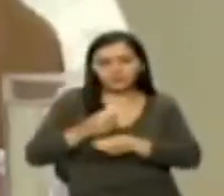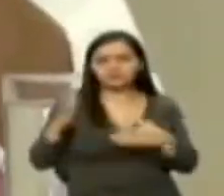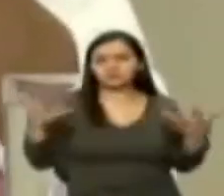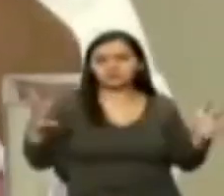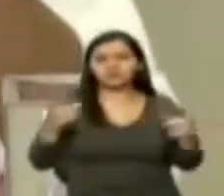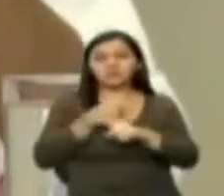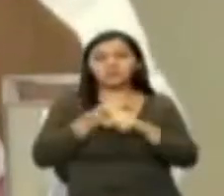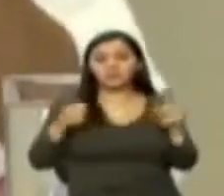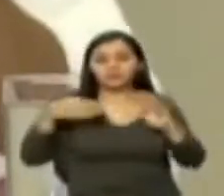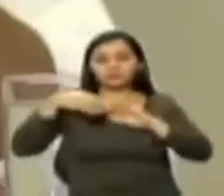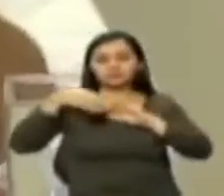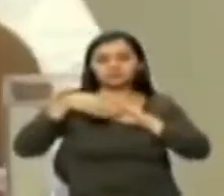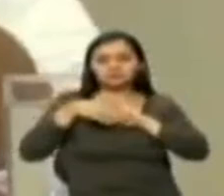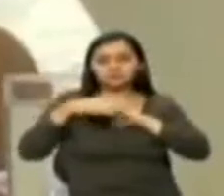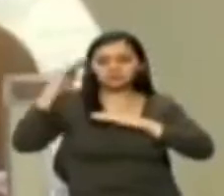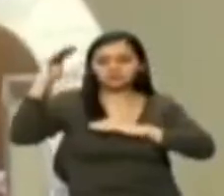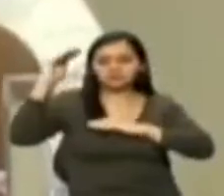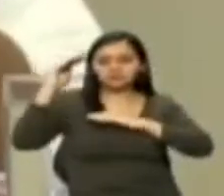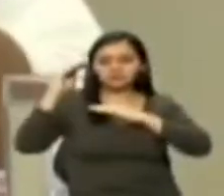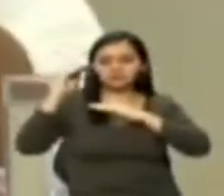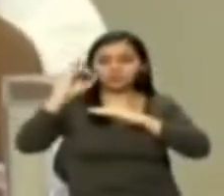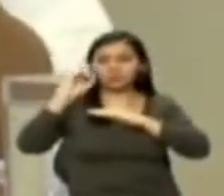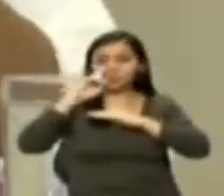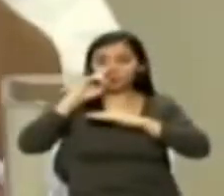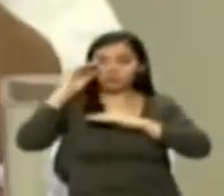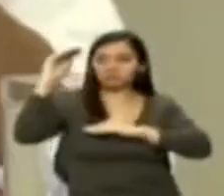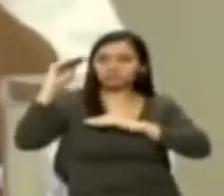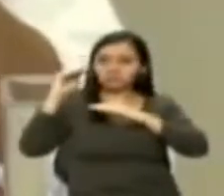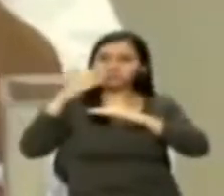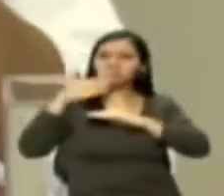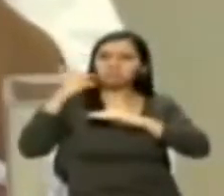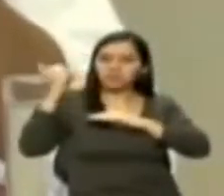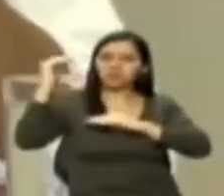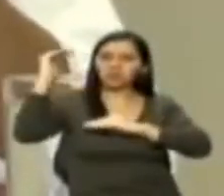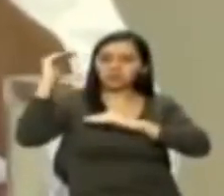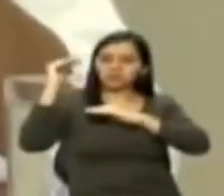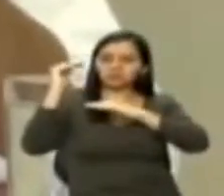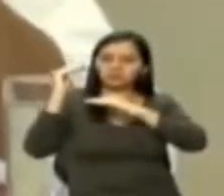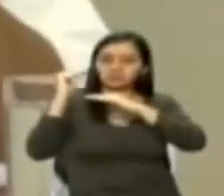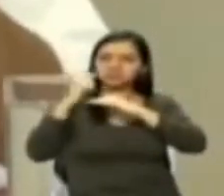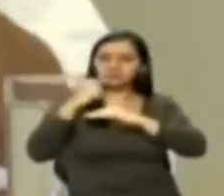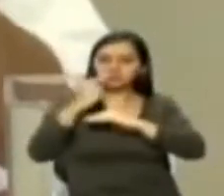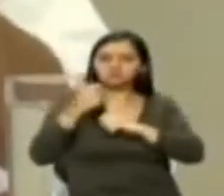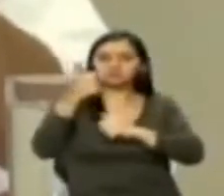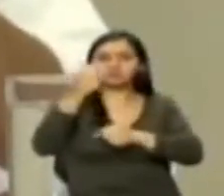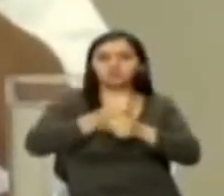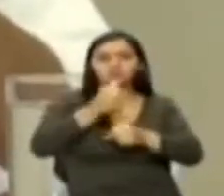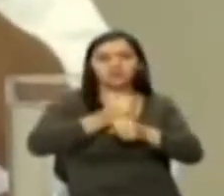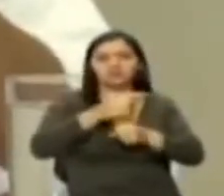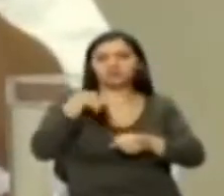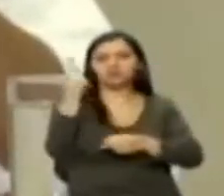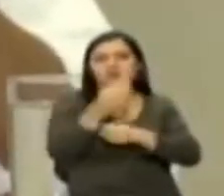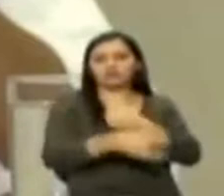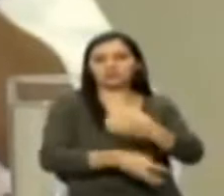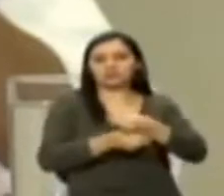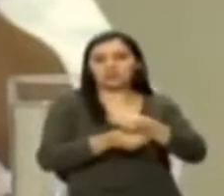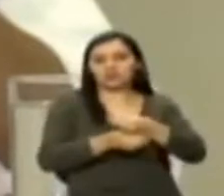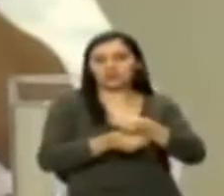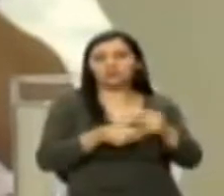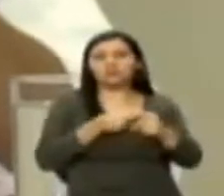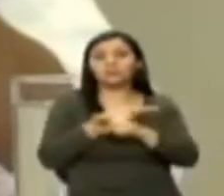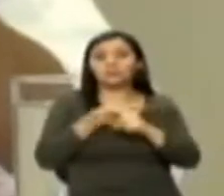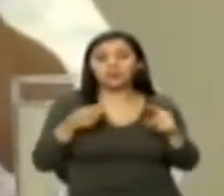desempleo había decrecido con respecto a junio y tenía un pequeño incremento con respecto a septiembre de 2014, pero que no